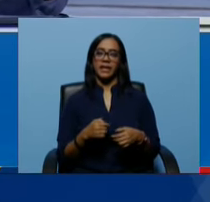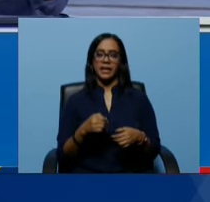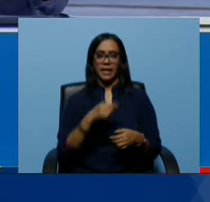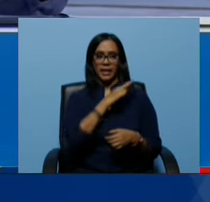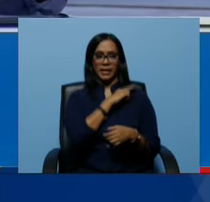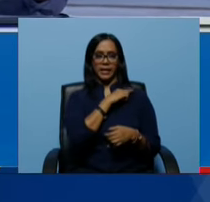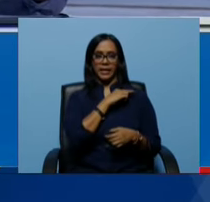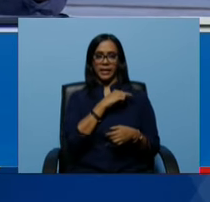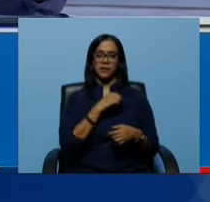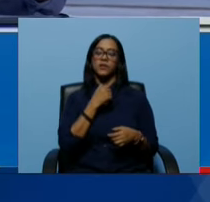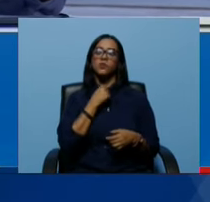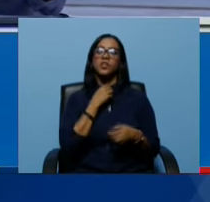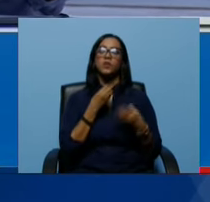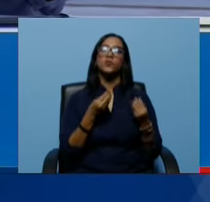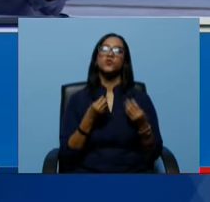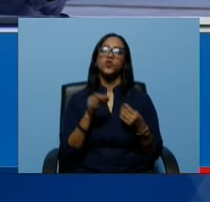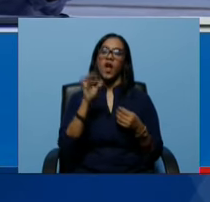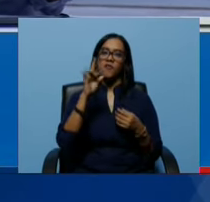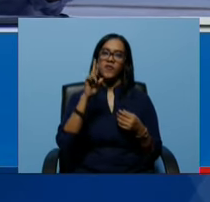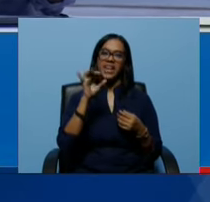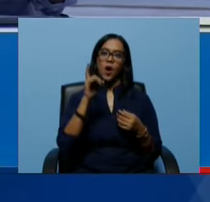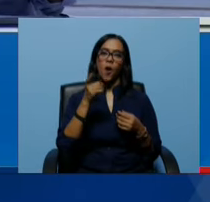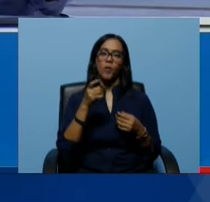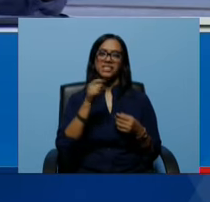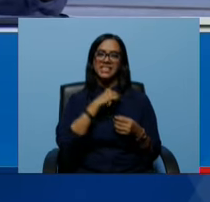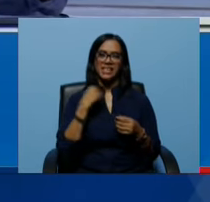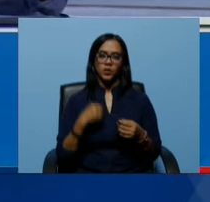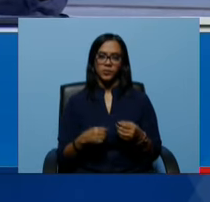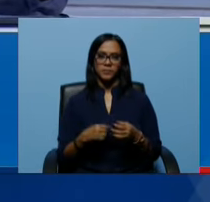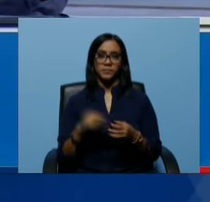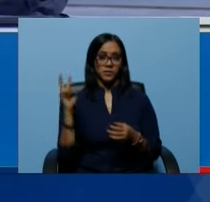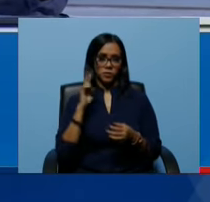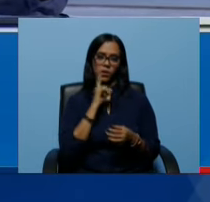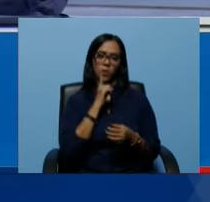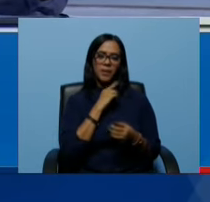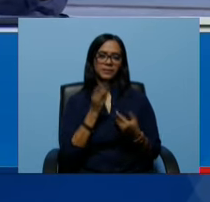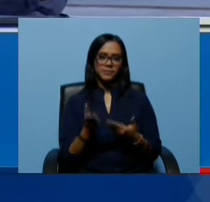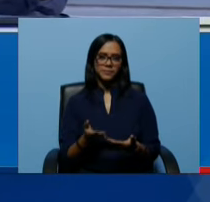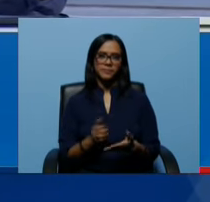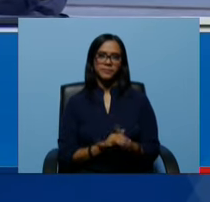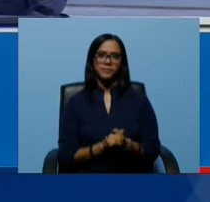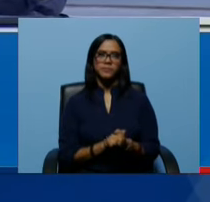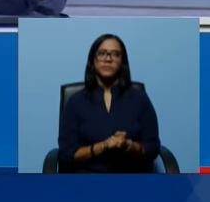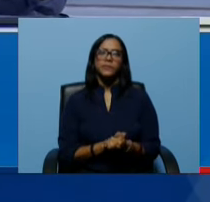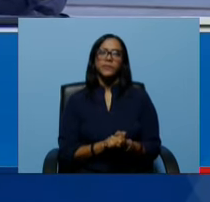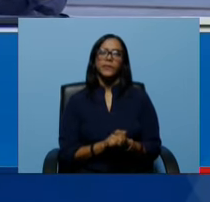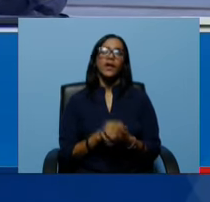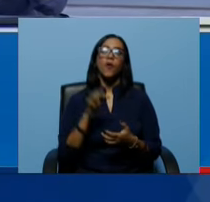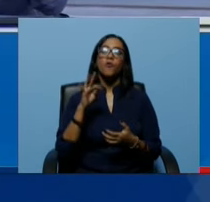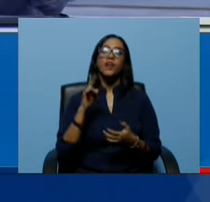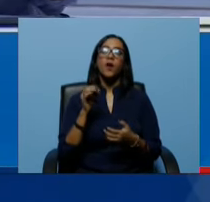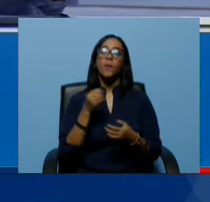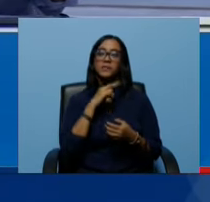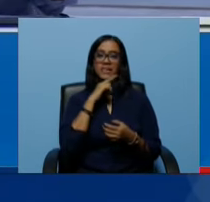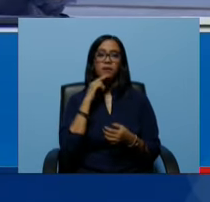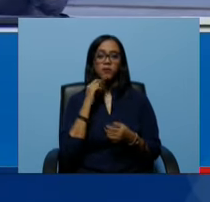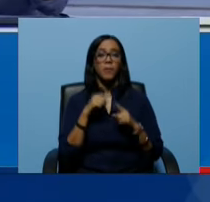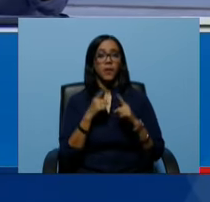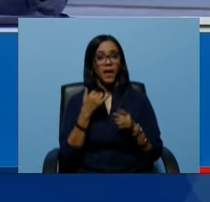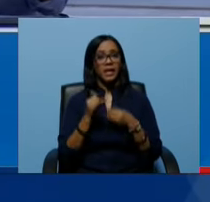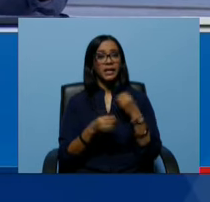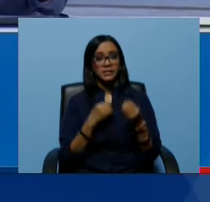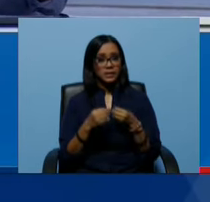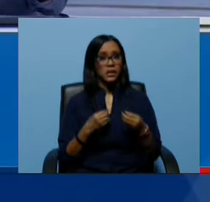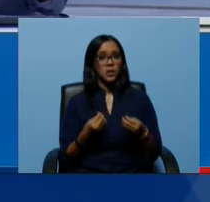frijol chino, frijol mungo. El venezolano lo llama frijol chino. Es un frijol muy sabroso, pero hay que prepararlo en la